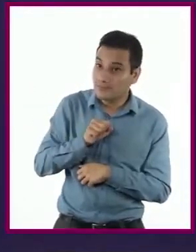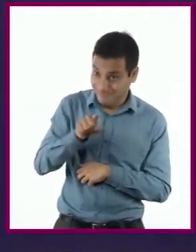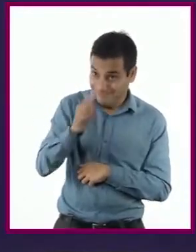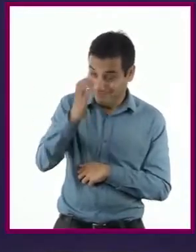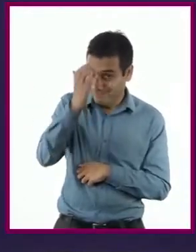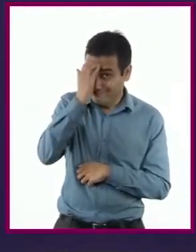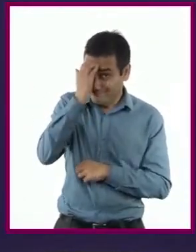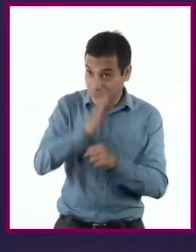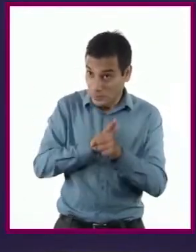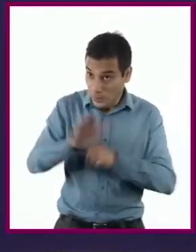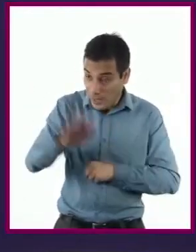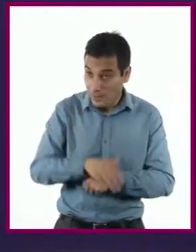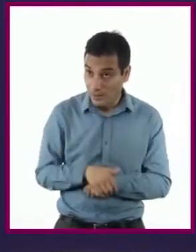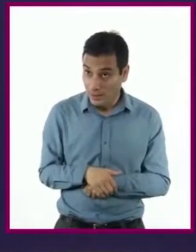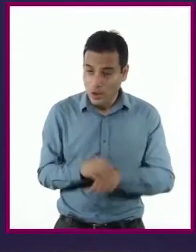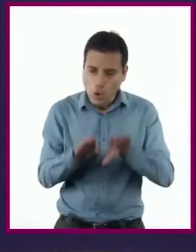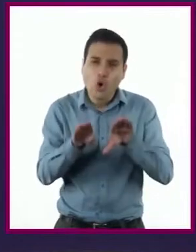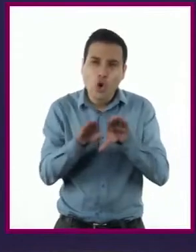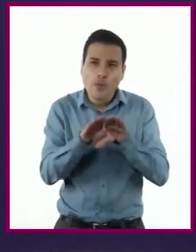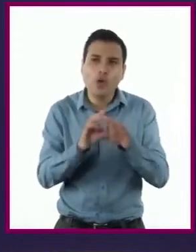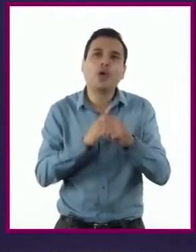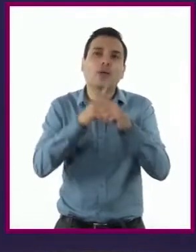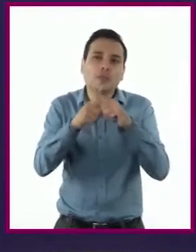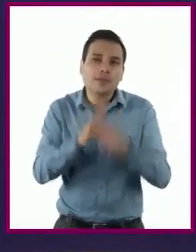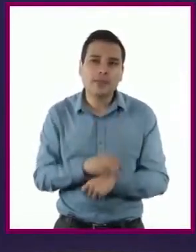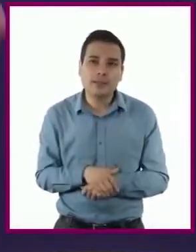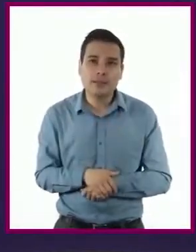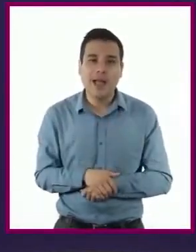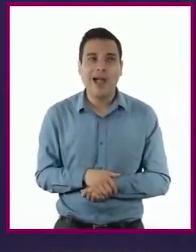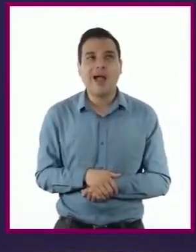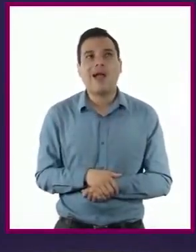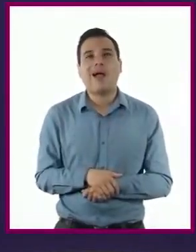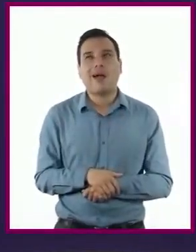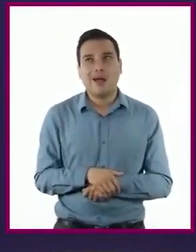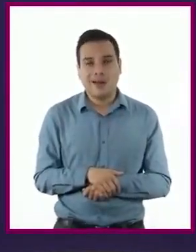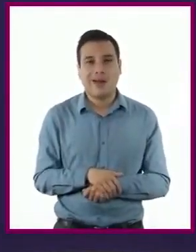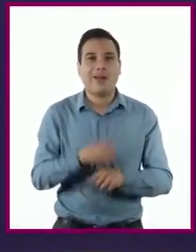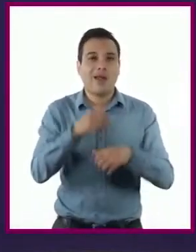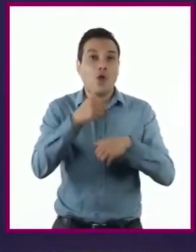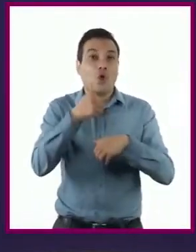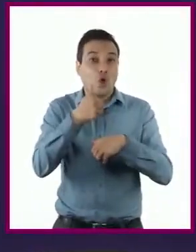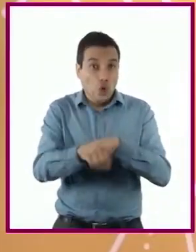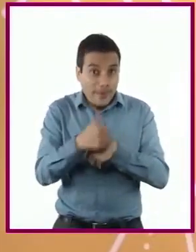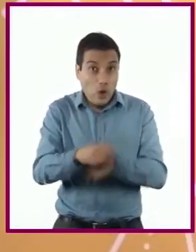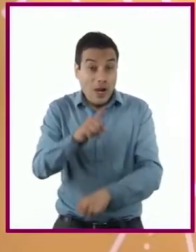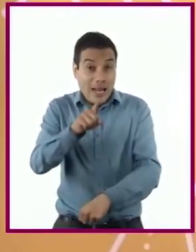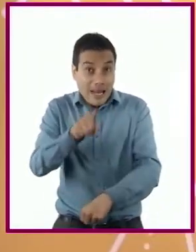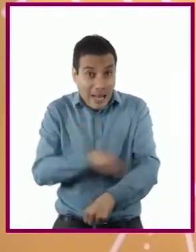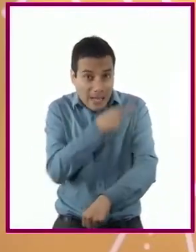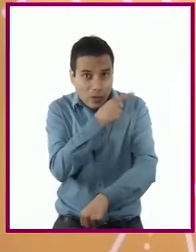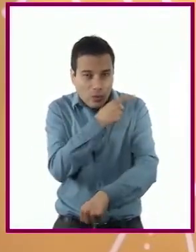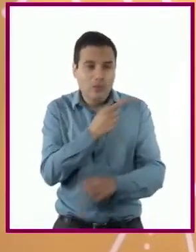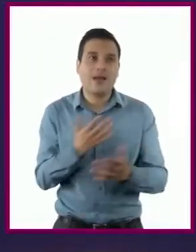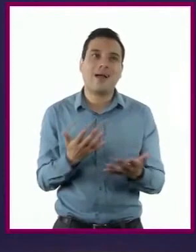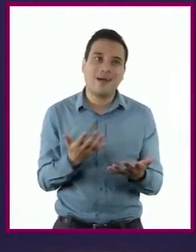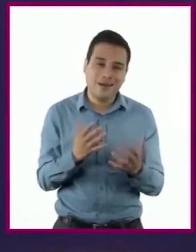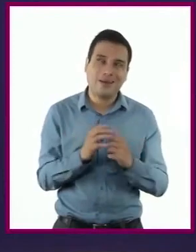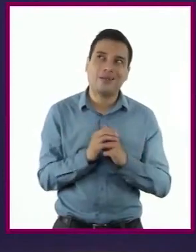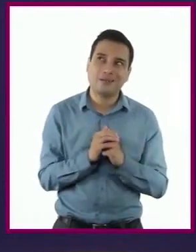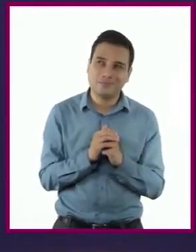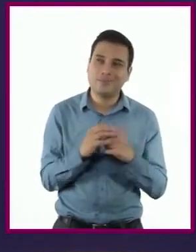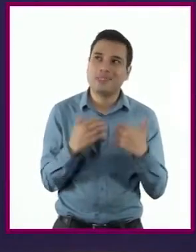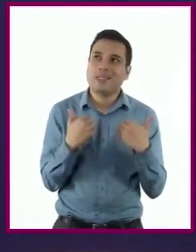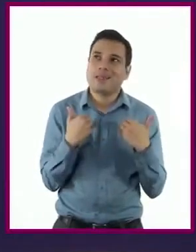82.919? Ahora veo. Mientras más grandes sean los números primos, mayor es el producto y por